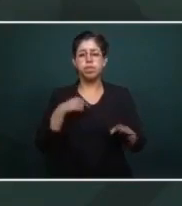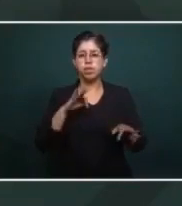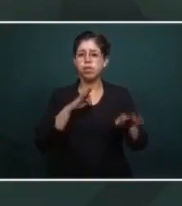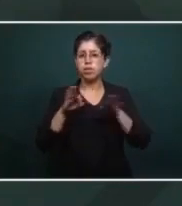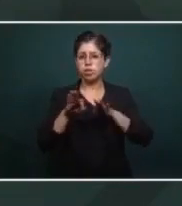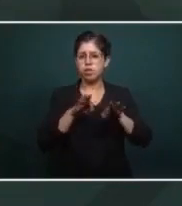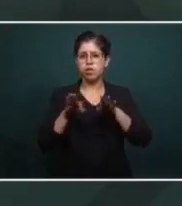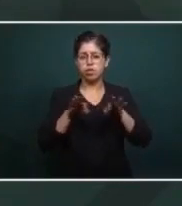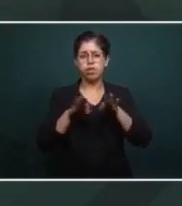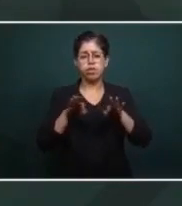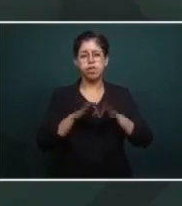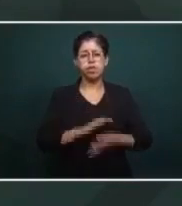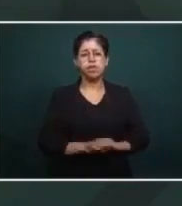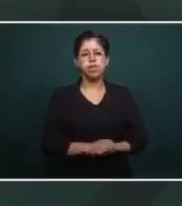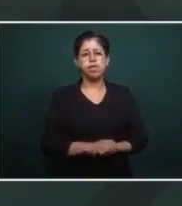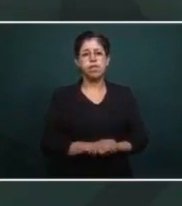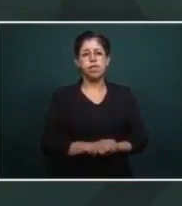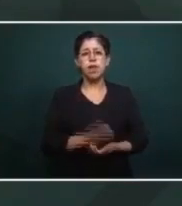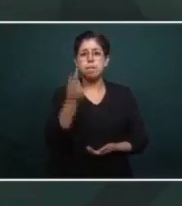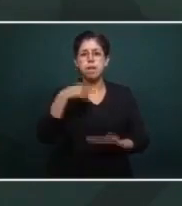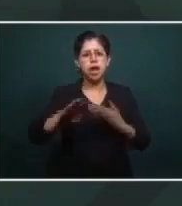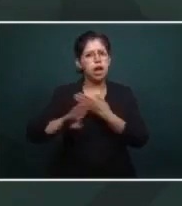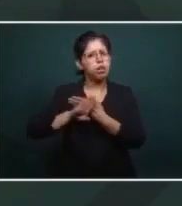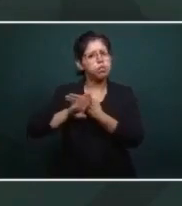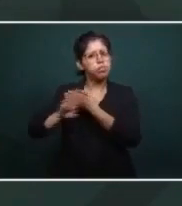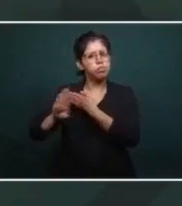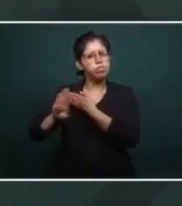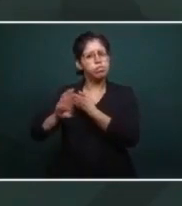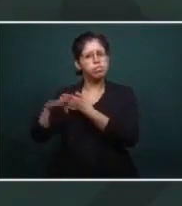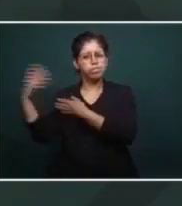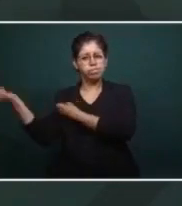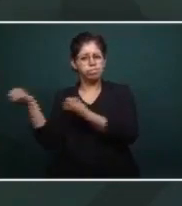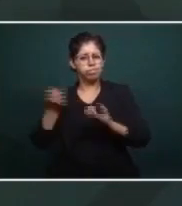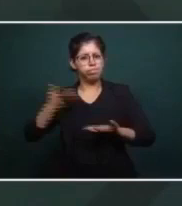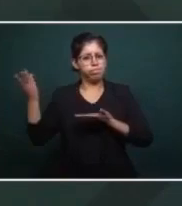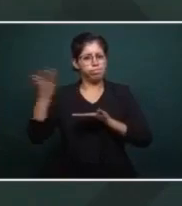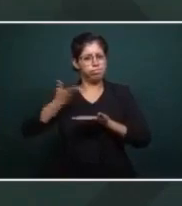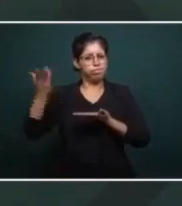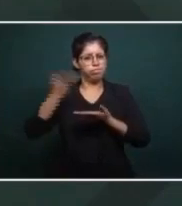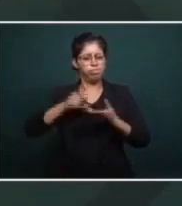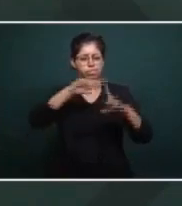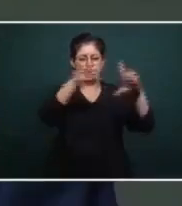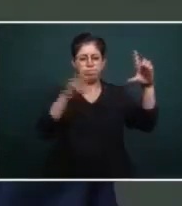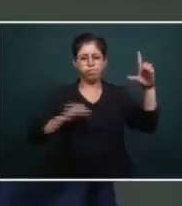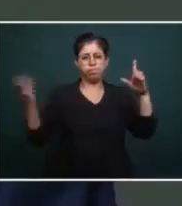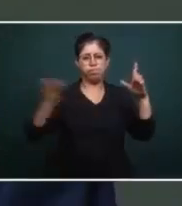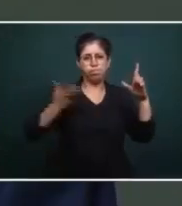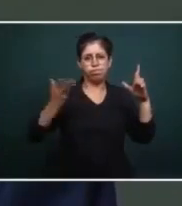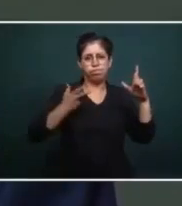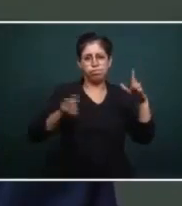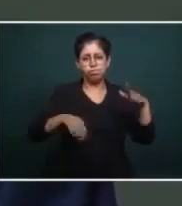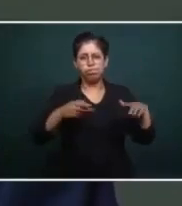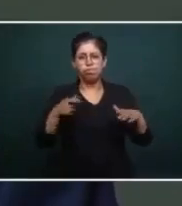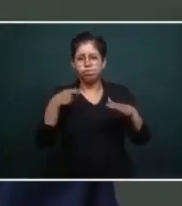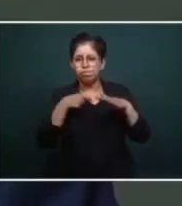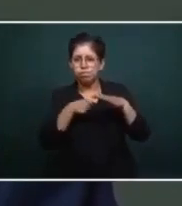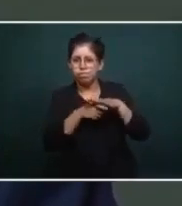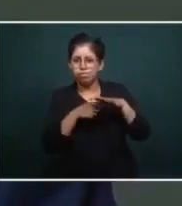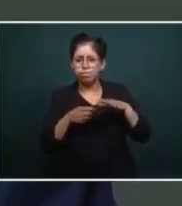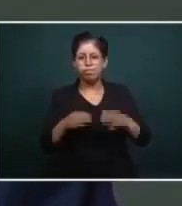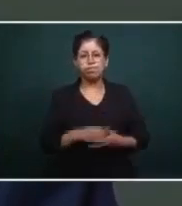trabajando para evitar que entren armas de contrabando